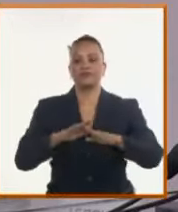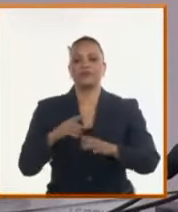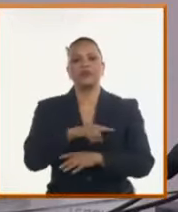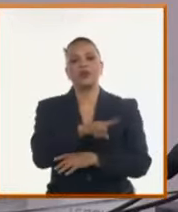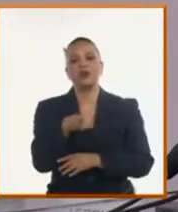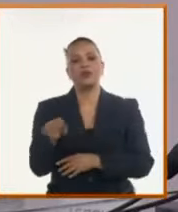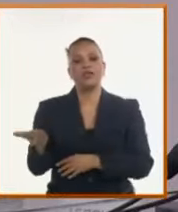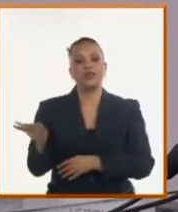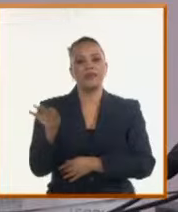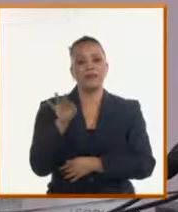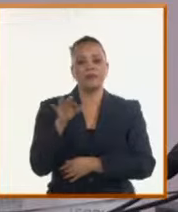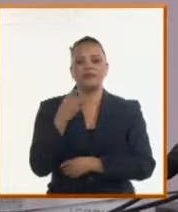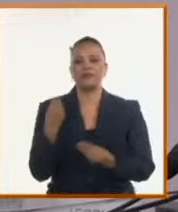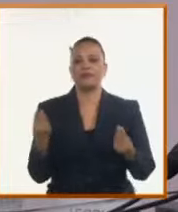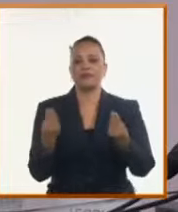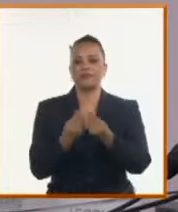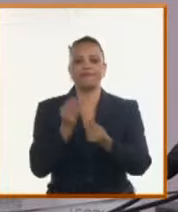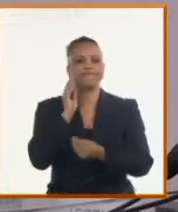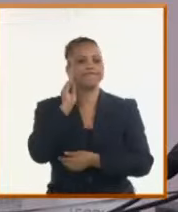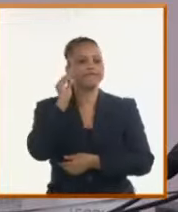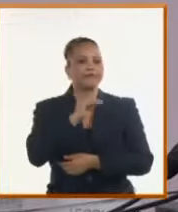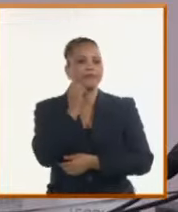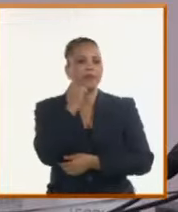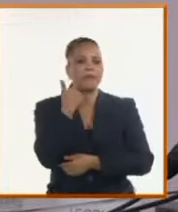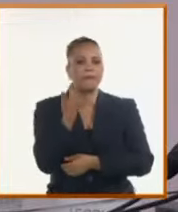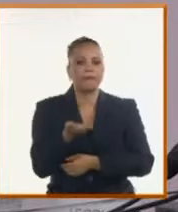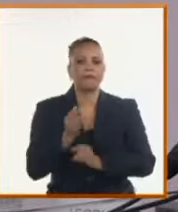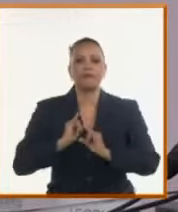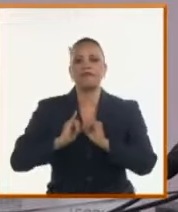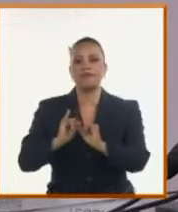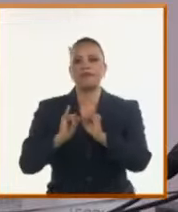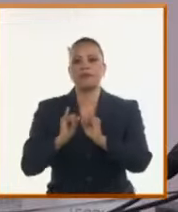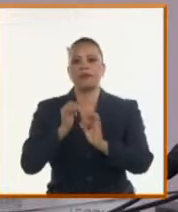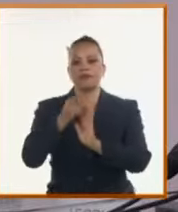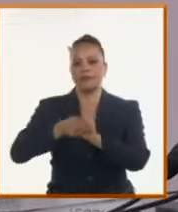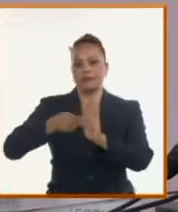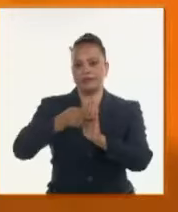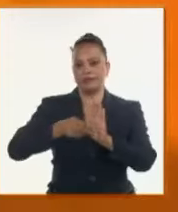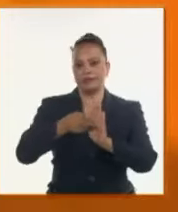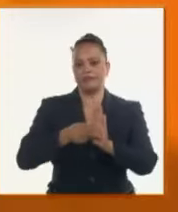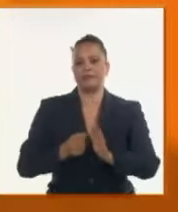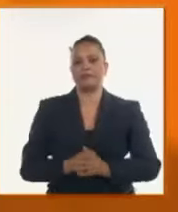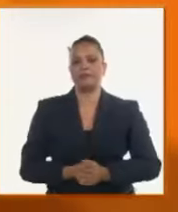invito a que nos acompañen para que conozcan más y de primera mano sobre el sistema ferroviario